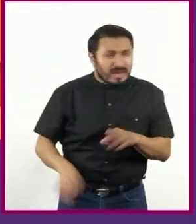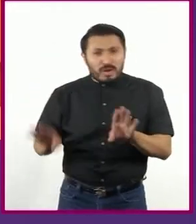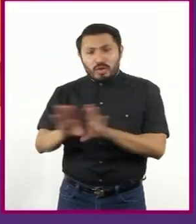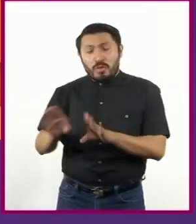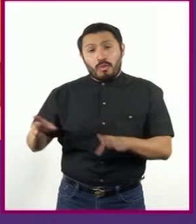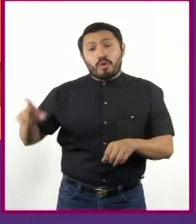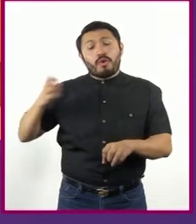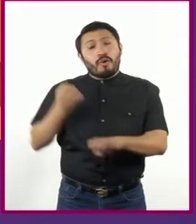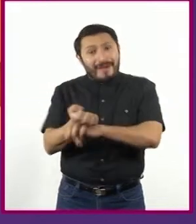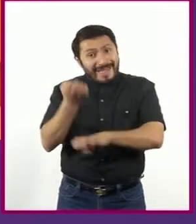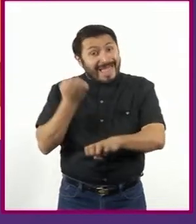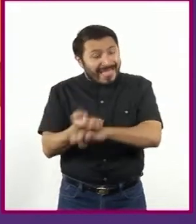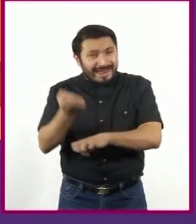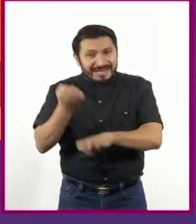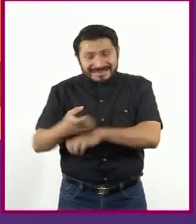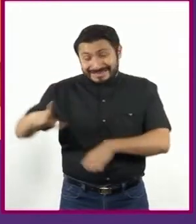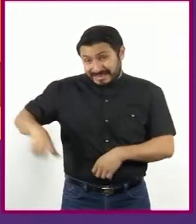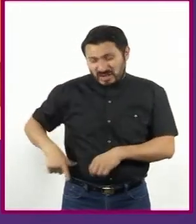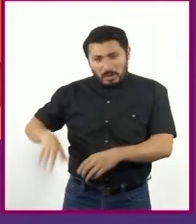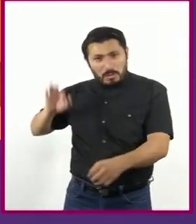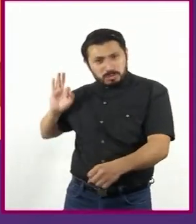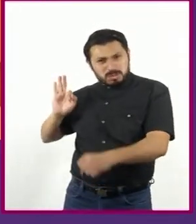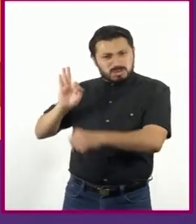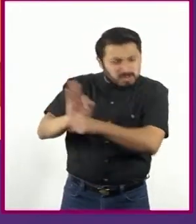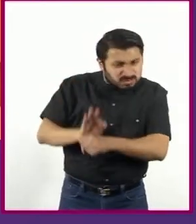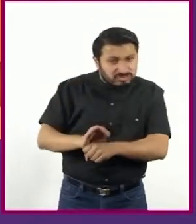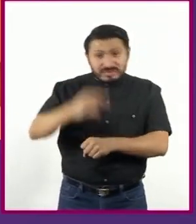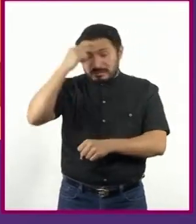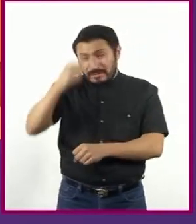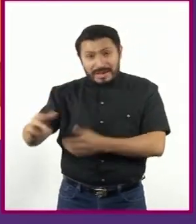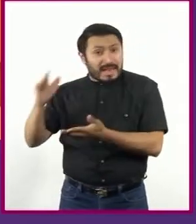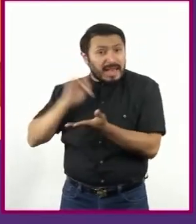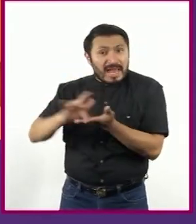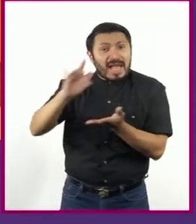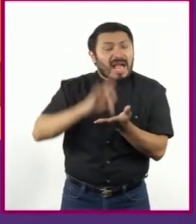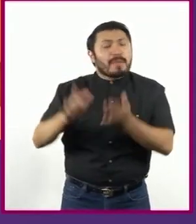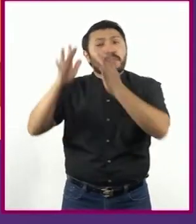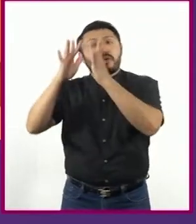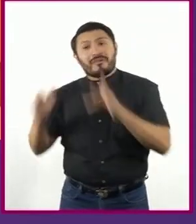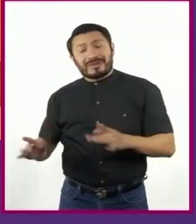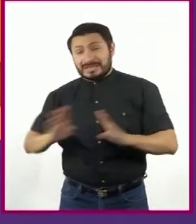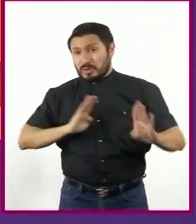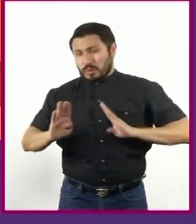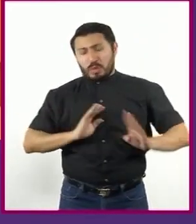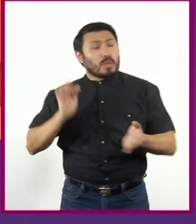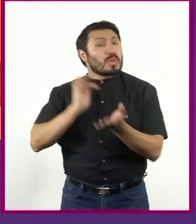de Estado, valiéndose del apoyo de la población francesa y del ejército.